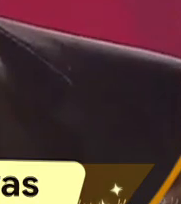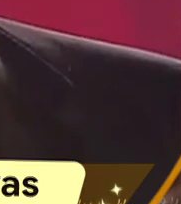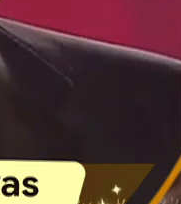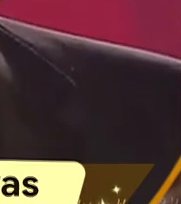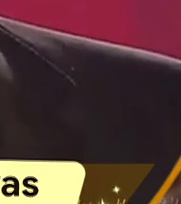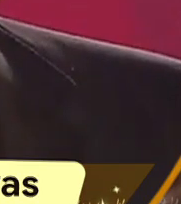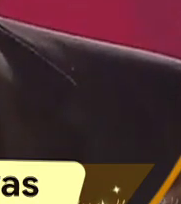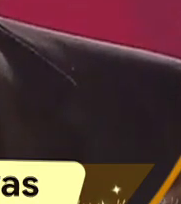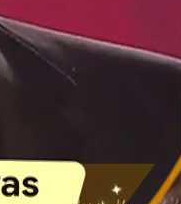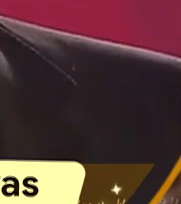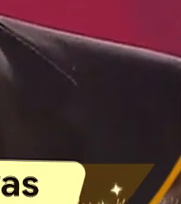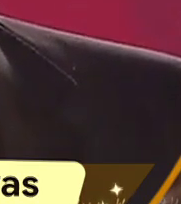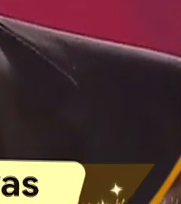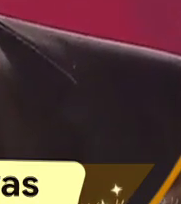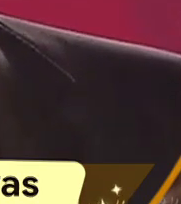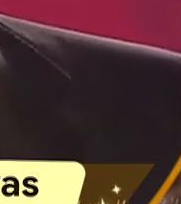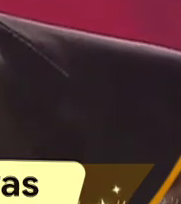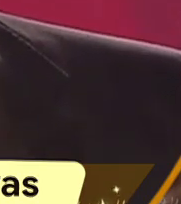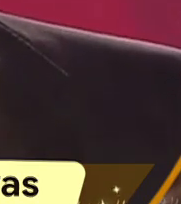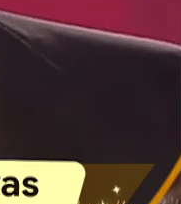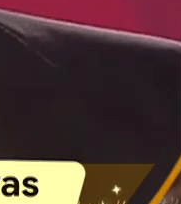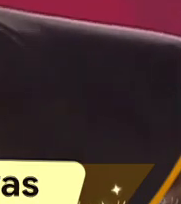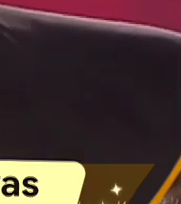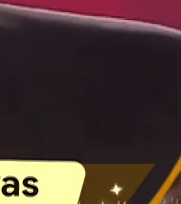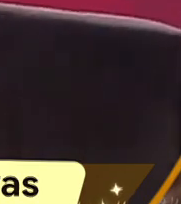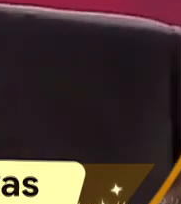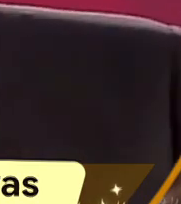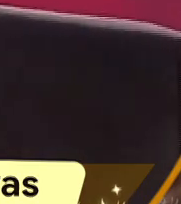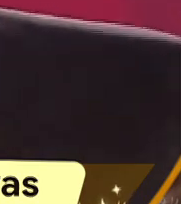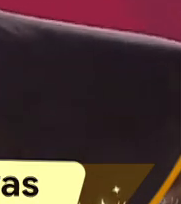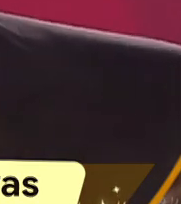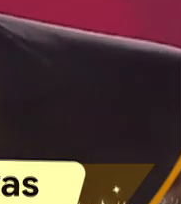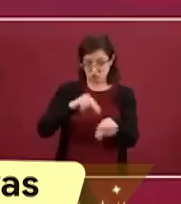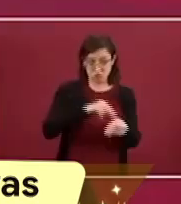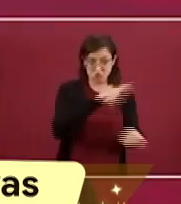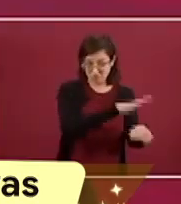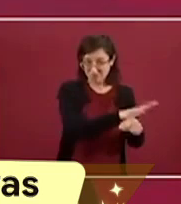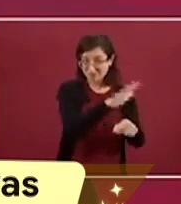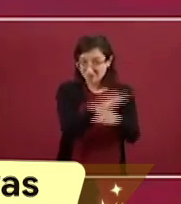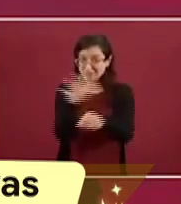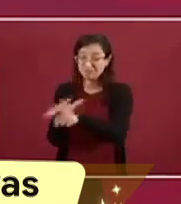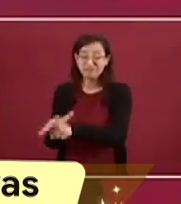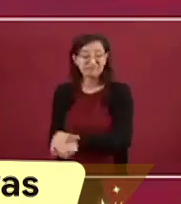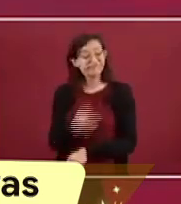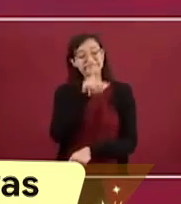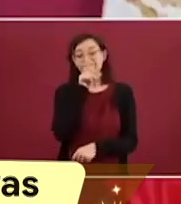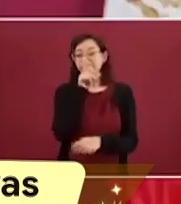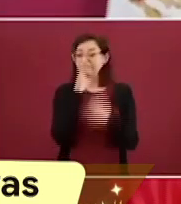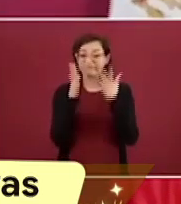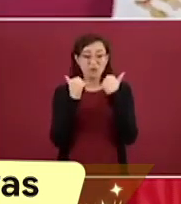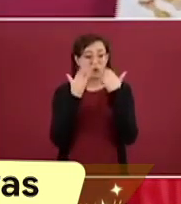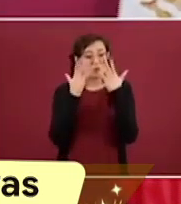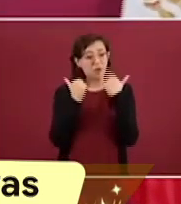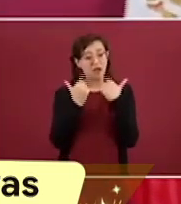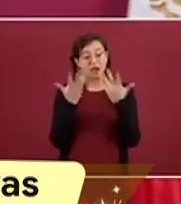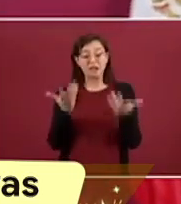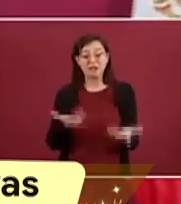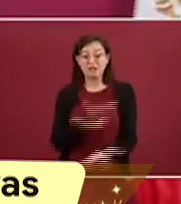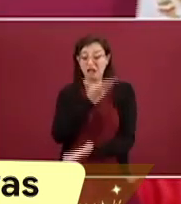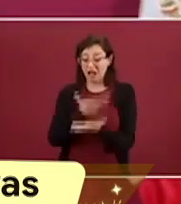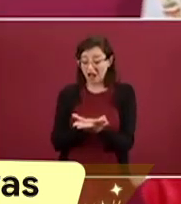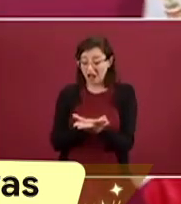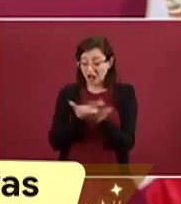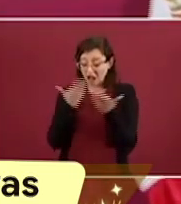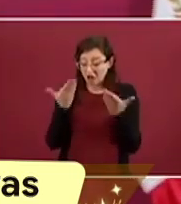nada más y nada menos que por adelantado un necesitó por adelantado dentro del plan que está convocando a médicos especialistas